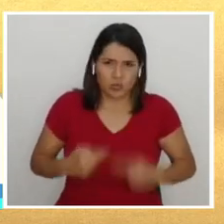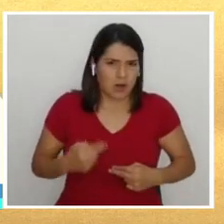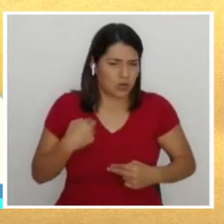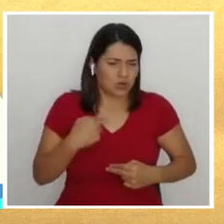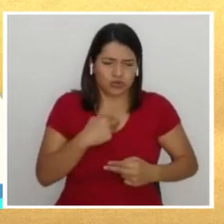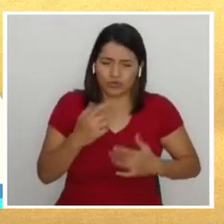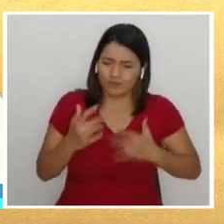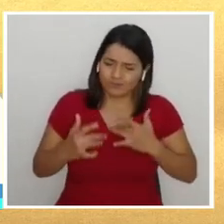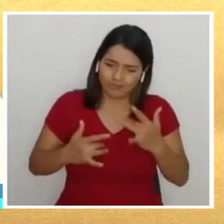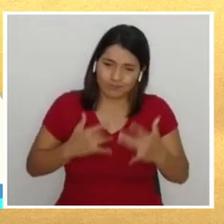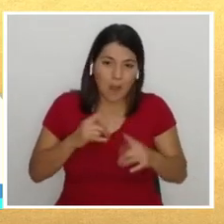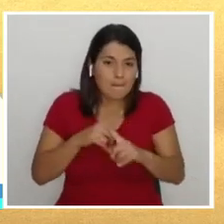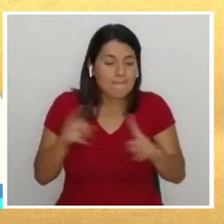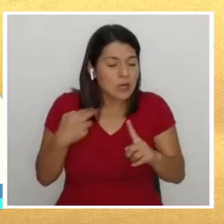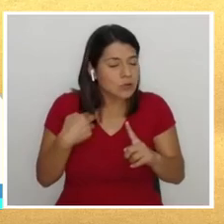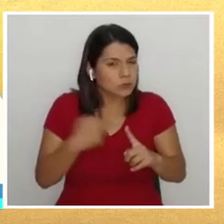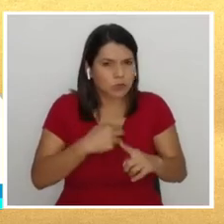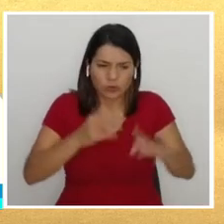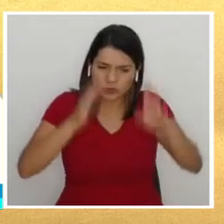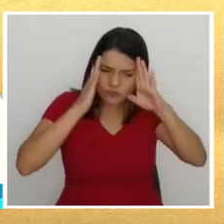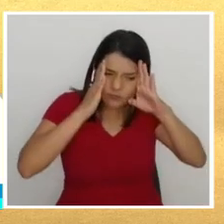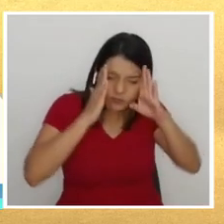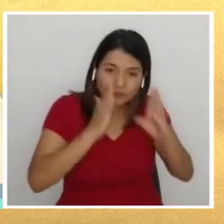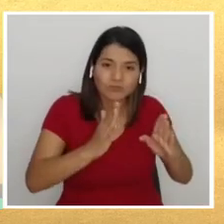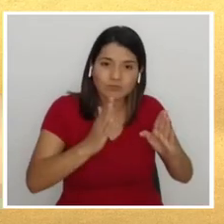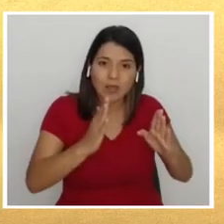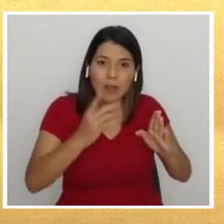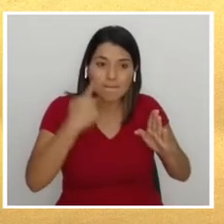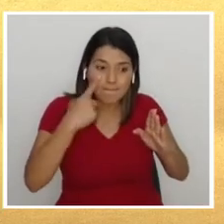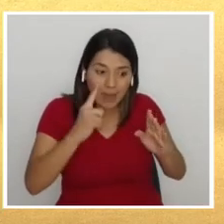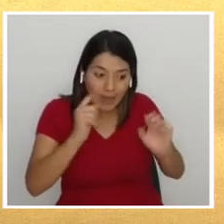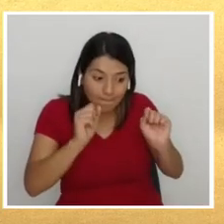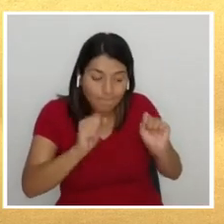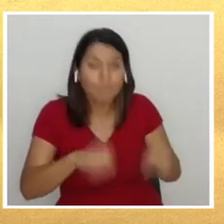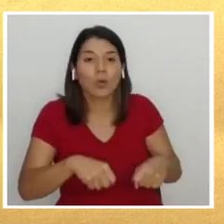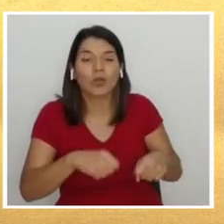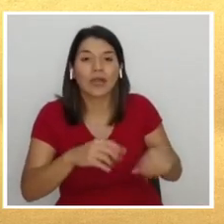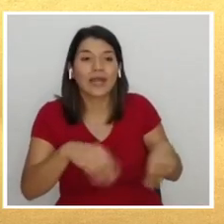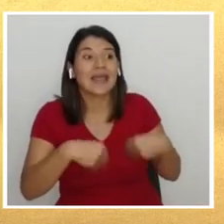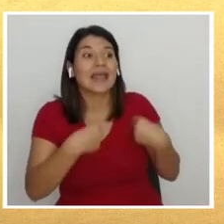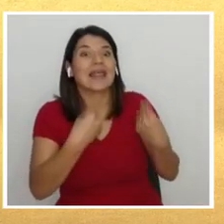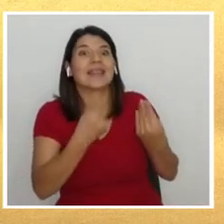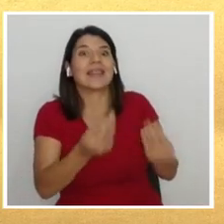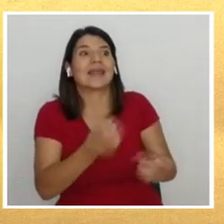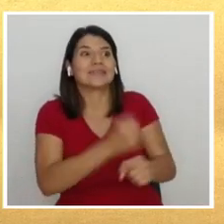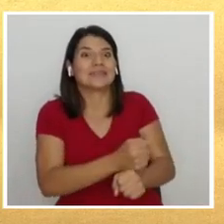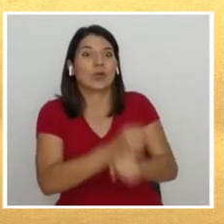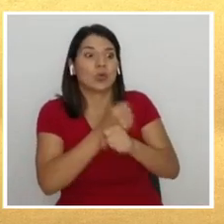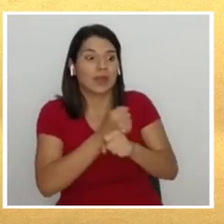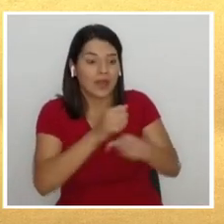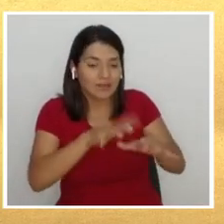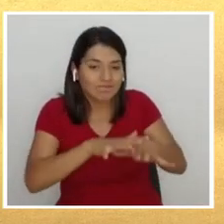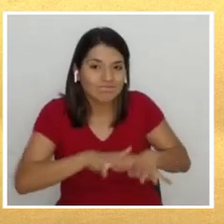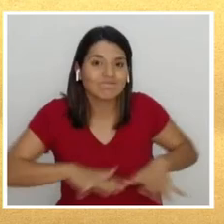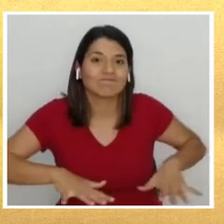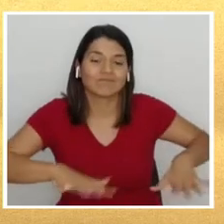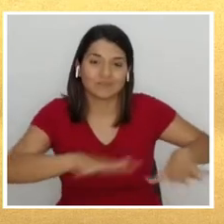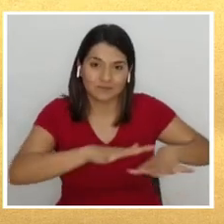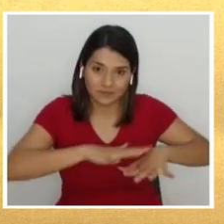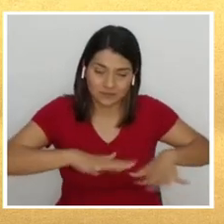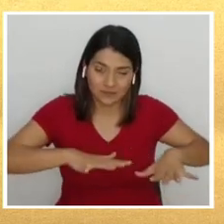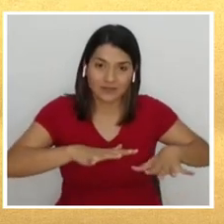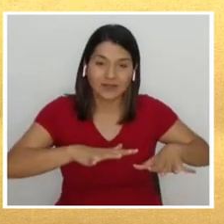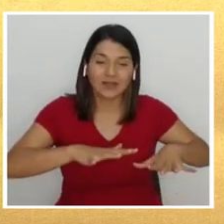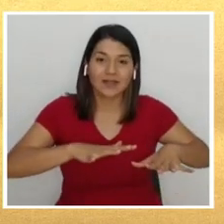completamente concentrados en estabilizar esa escena tan difícil, en esa